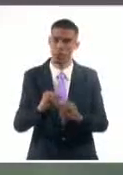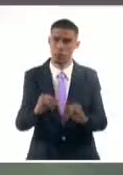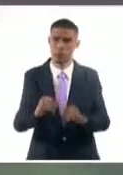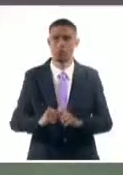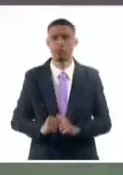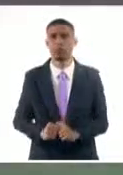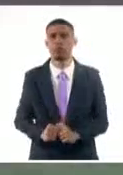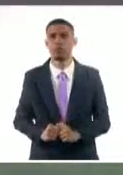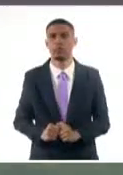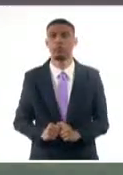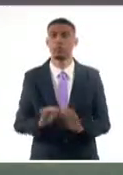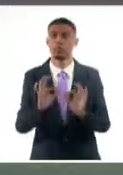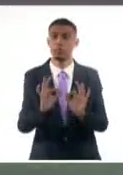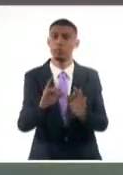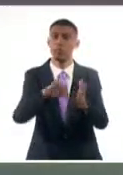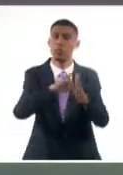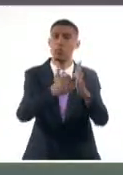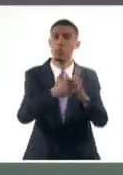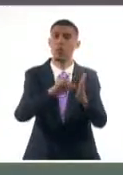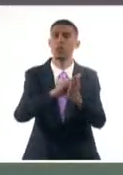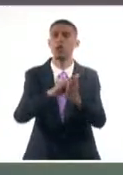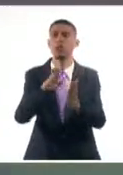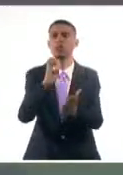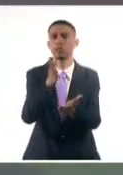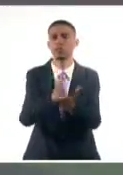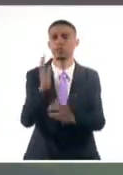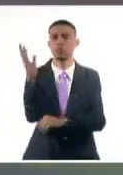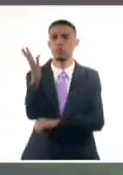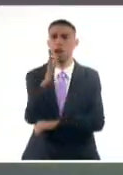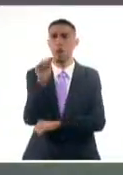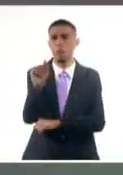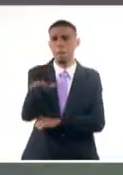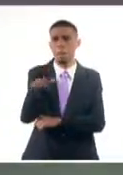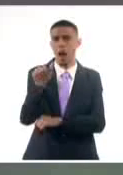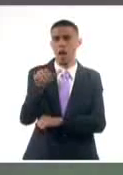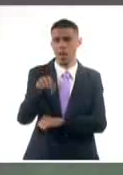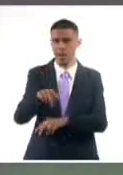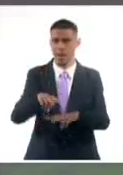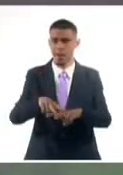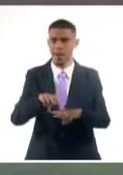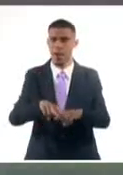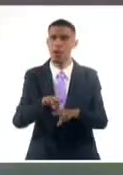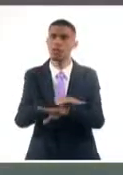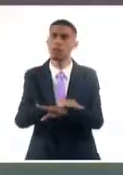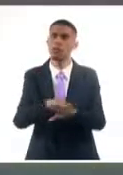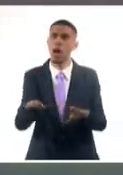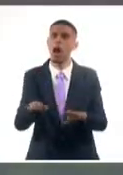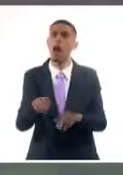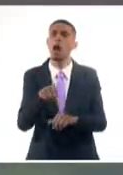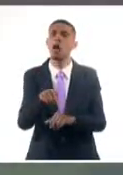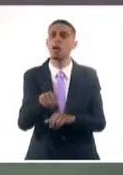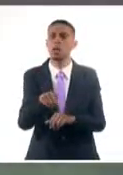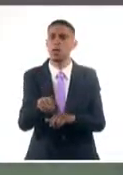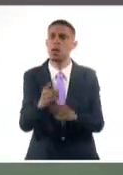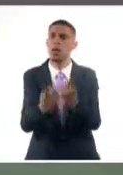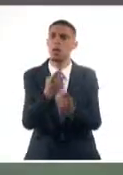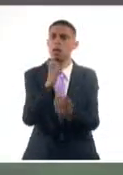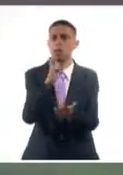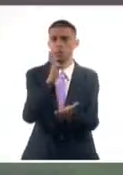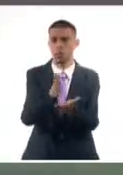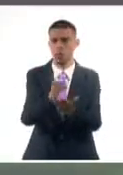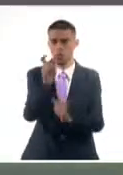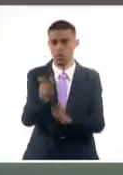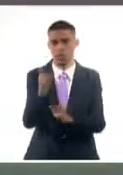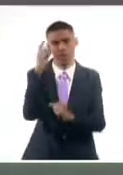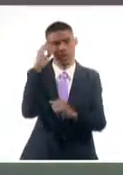como parte de los proyectos de Educación Ambiental del parque Metropolitano de La Habana quedó a disposición de estudiantes y maestros de las